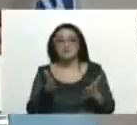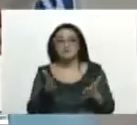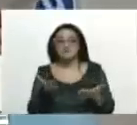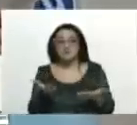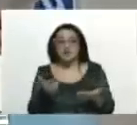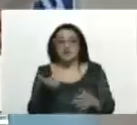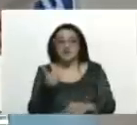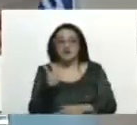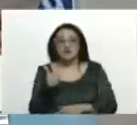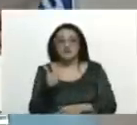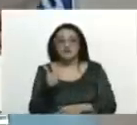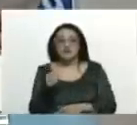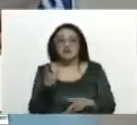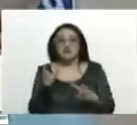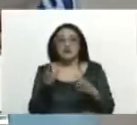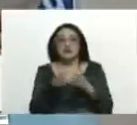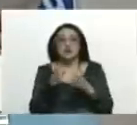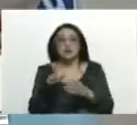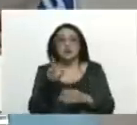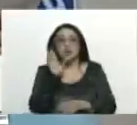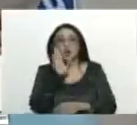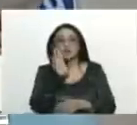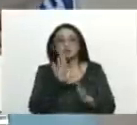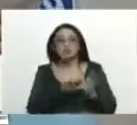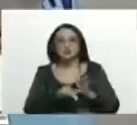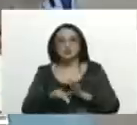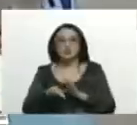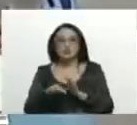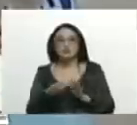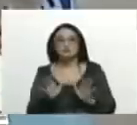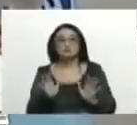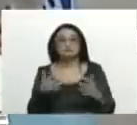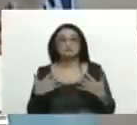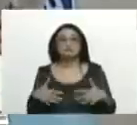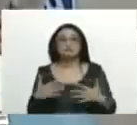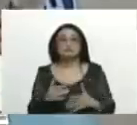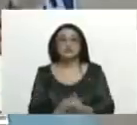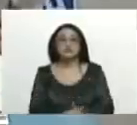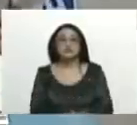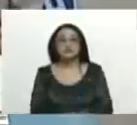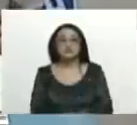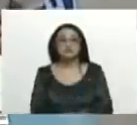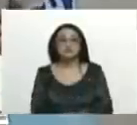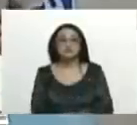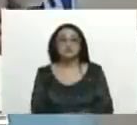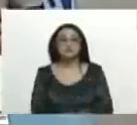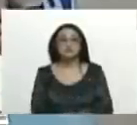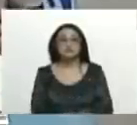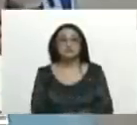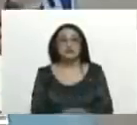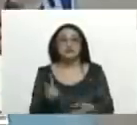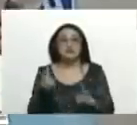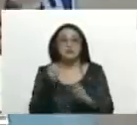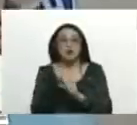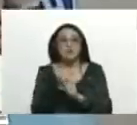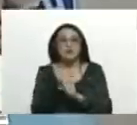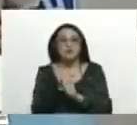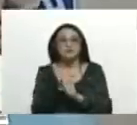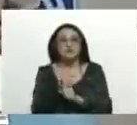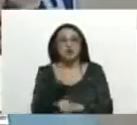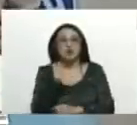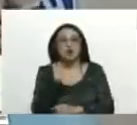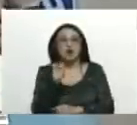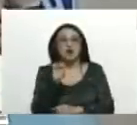diez tramas de corrupción casi nada el caso de la operación atlántica